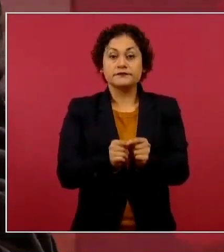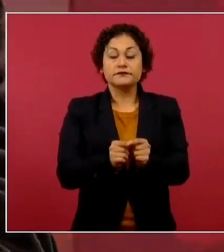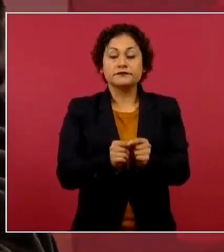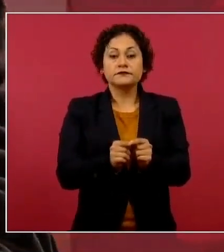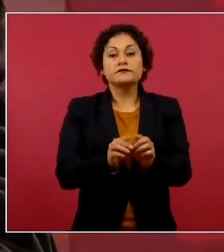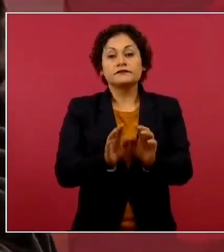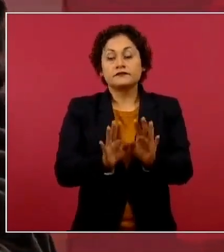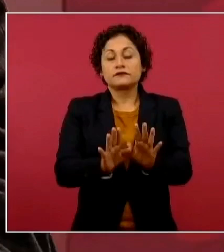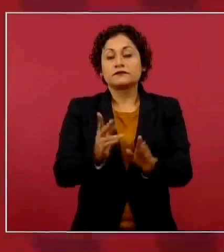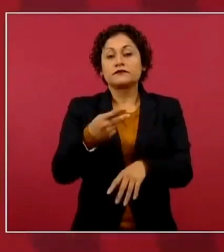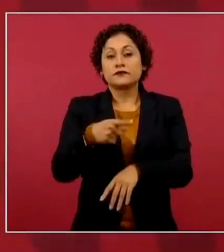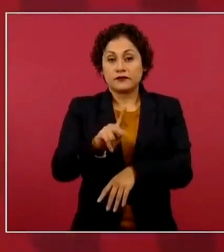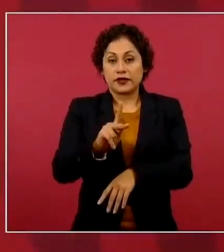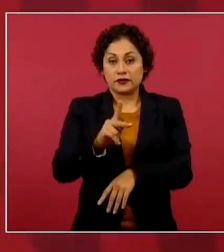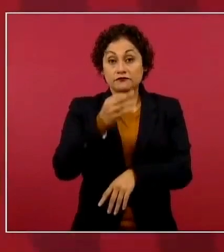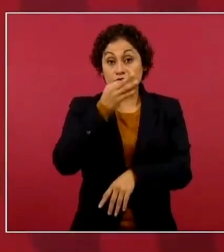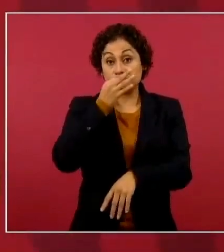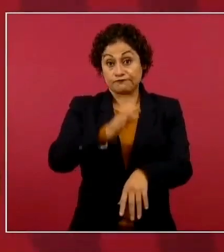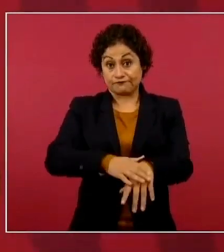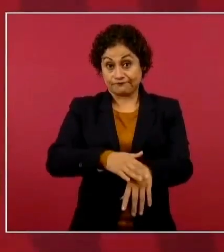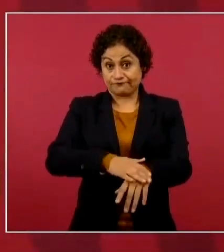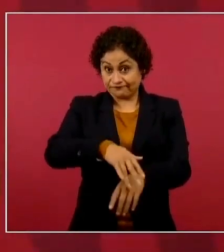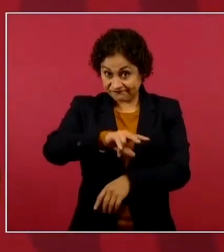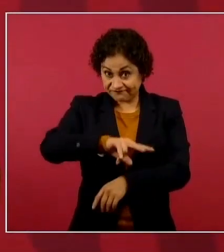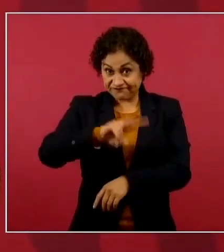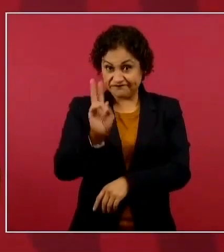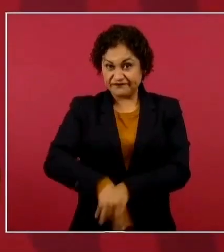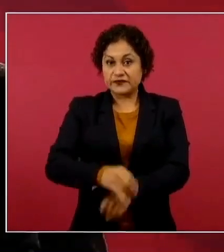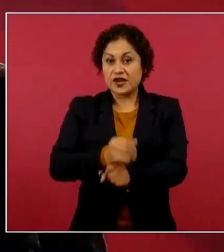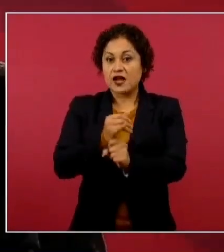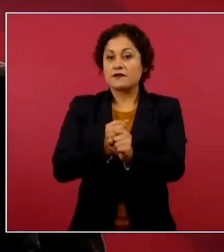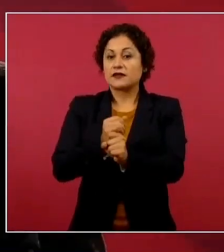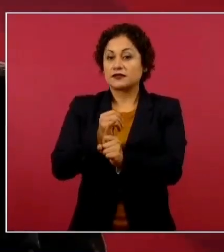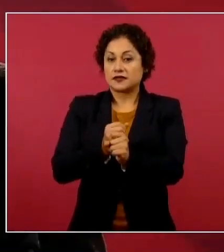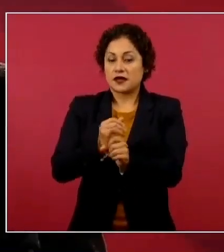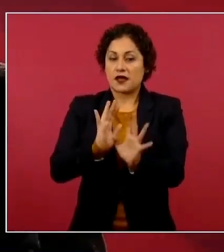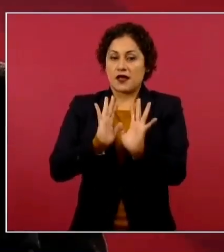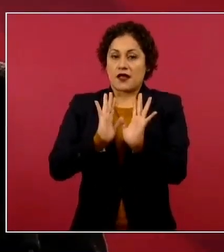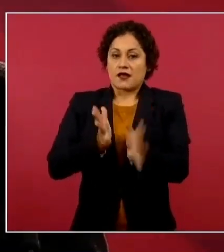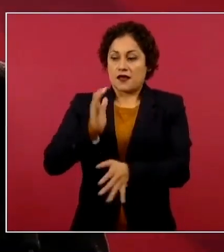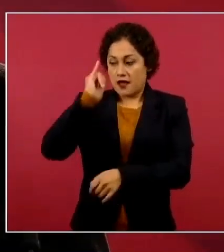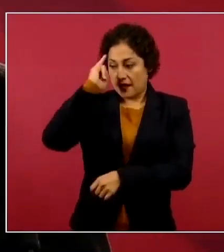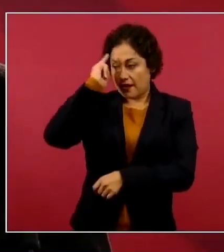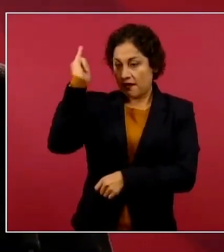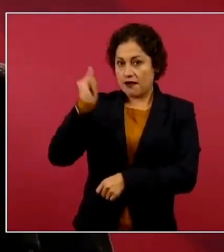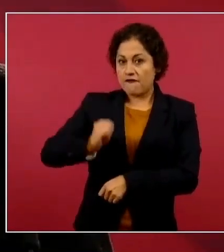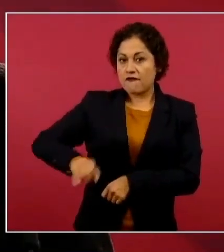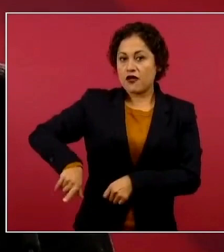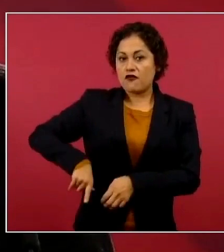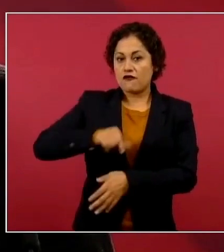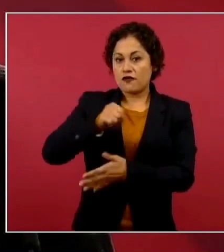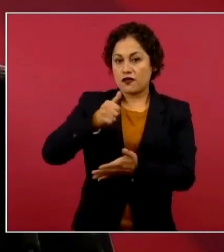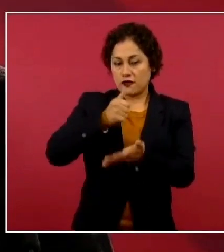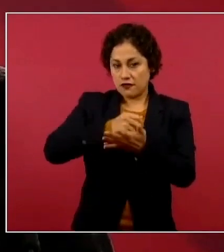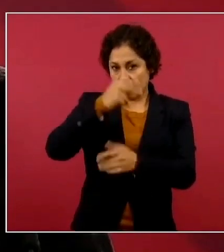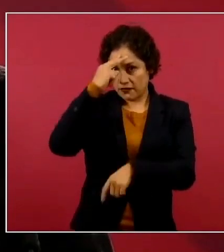repito, se está investigando, ya la jefa de gobierno está actuando,